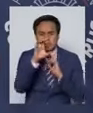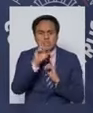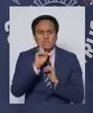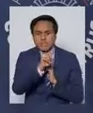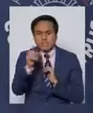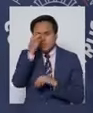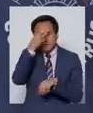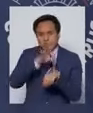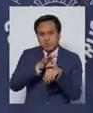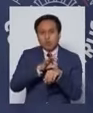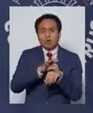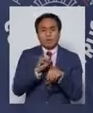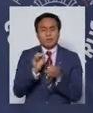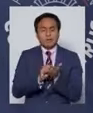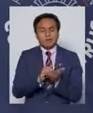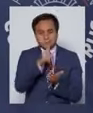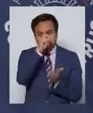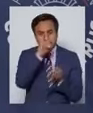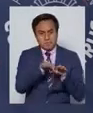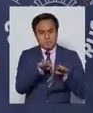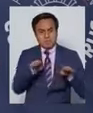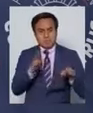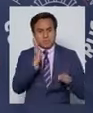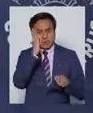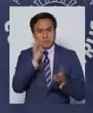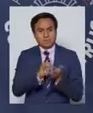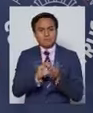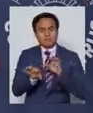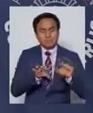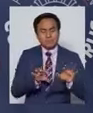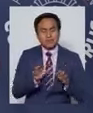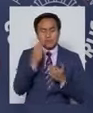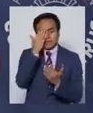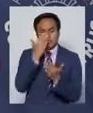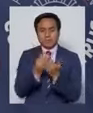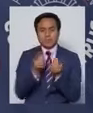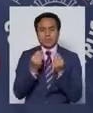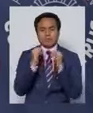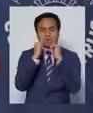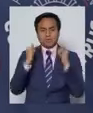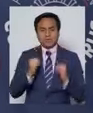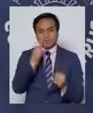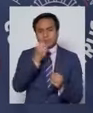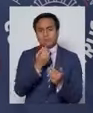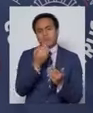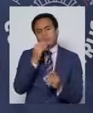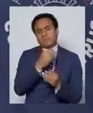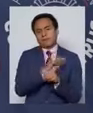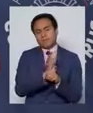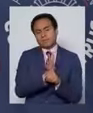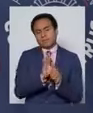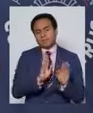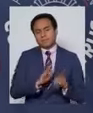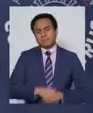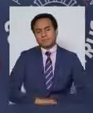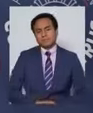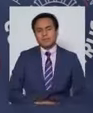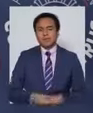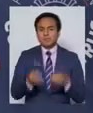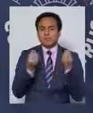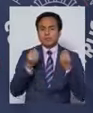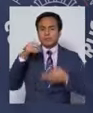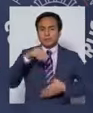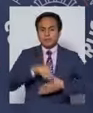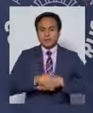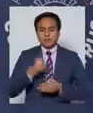con la capacidad hospitalaria, vamos a poder enfrentar de buena forma esta pandemia. Muy buenas tardes,